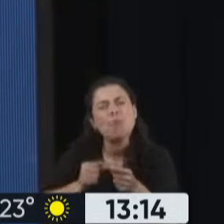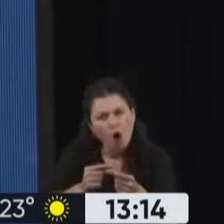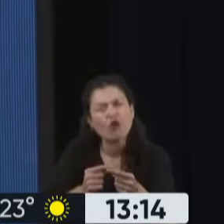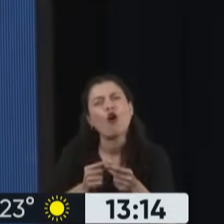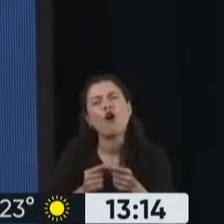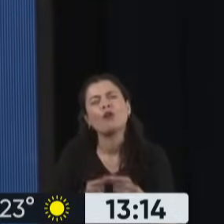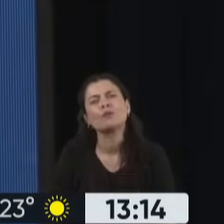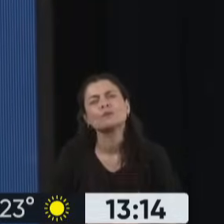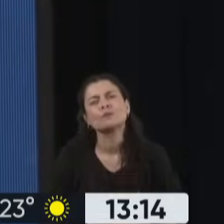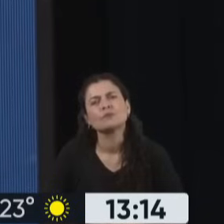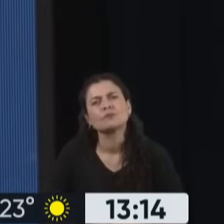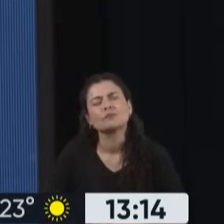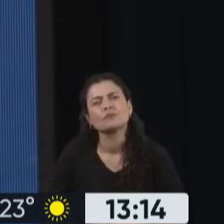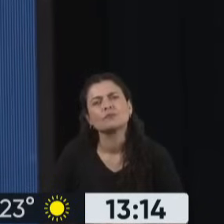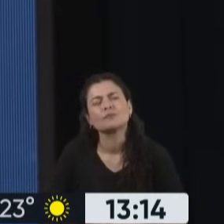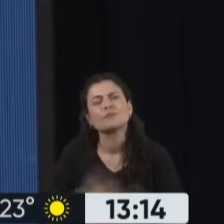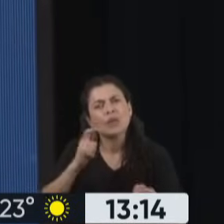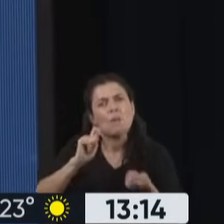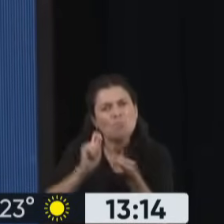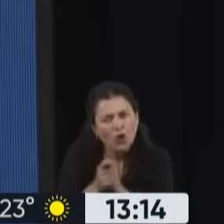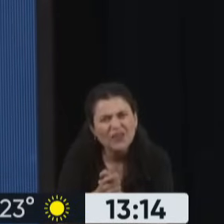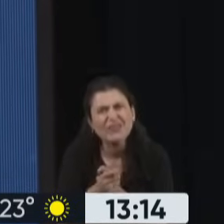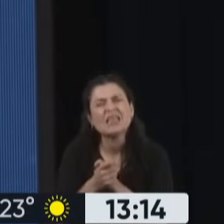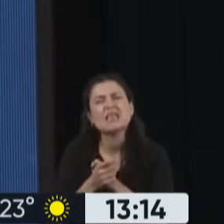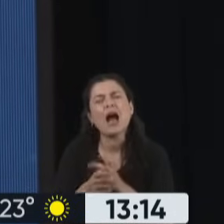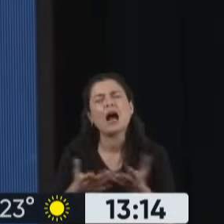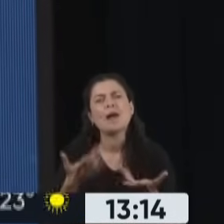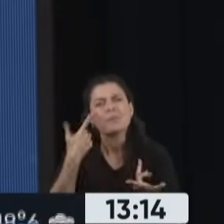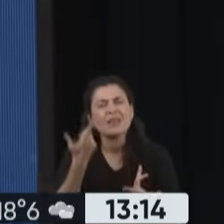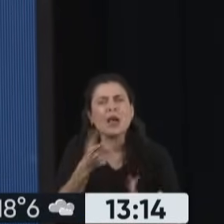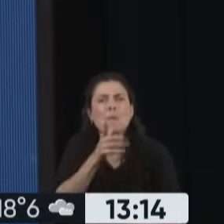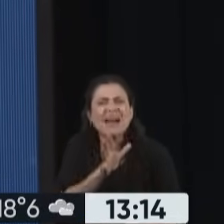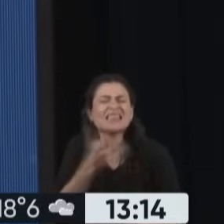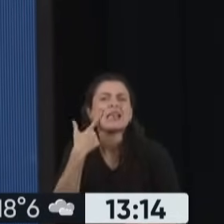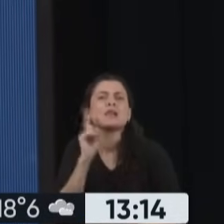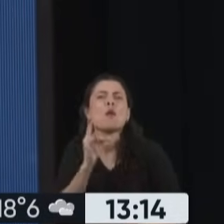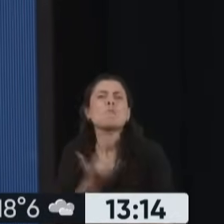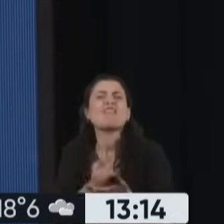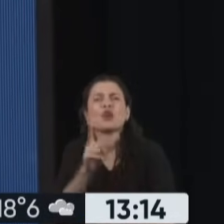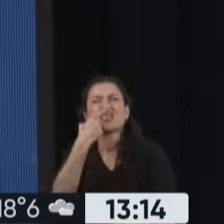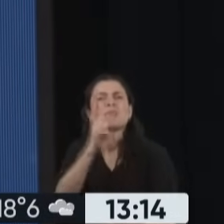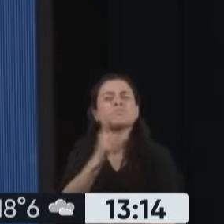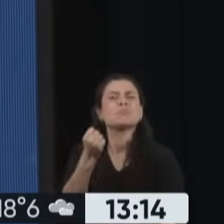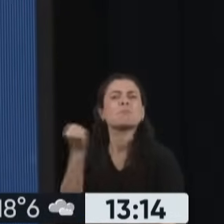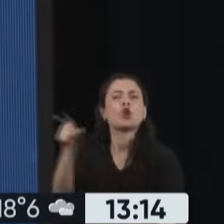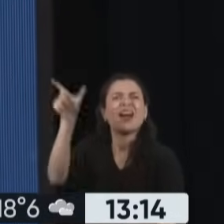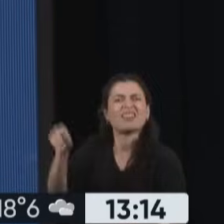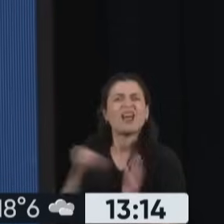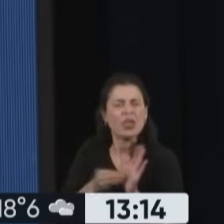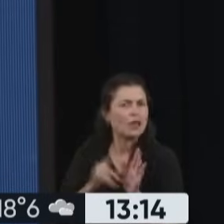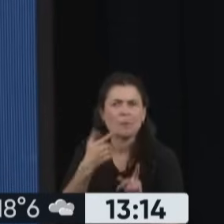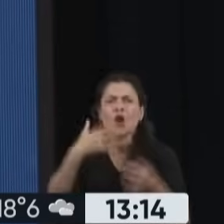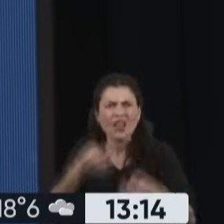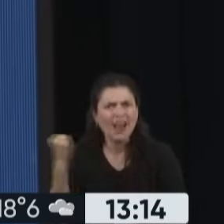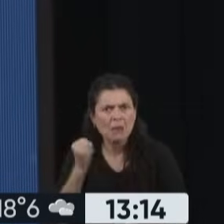justamente, digamos, ir modificando el número porque, digo, ya se ha vuelto casi irrelevante. Es decir, que el capitalismo de